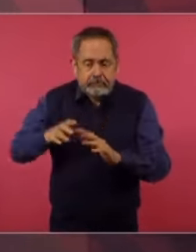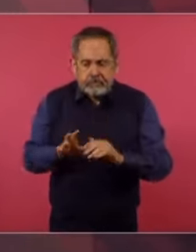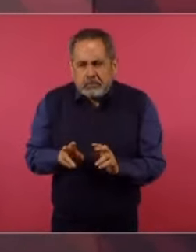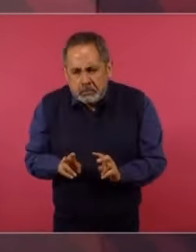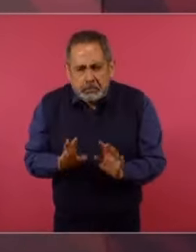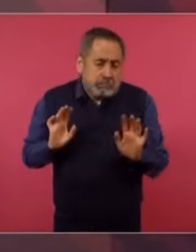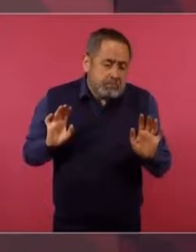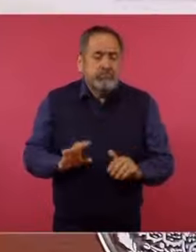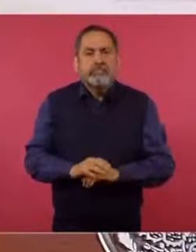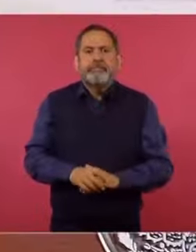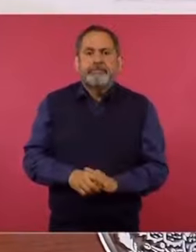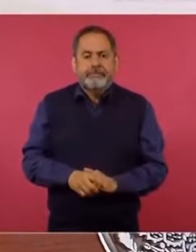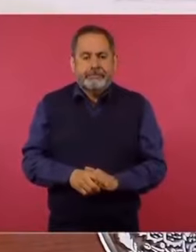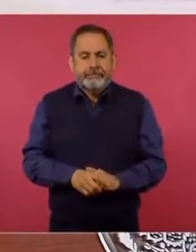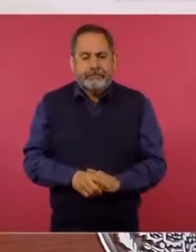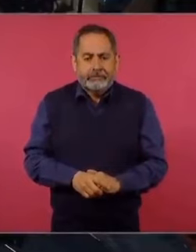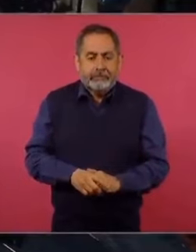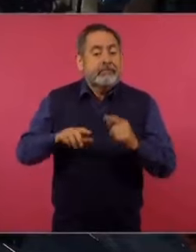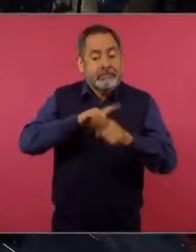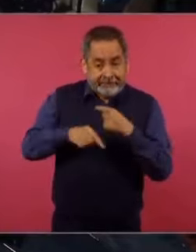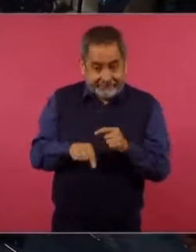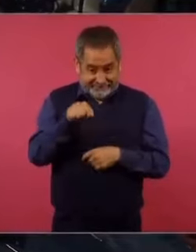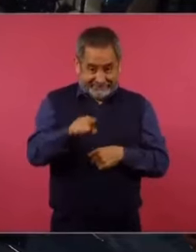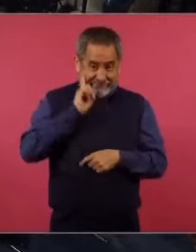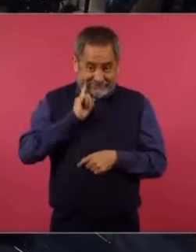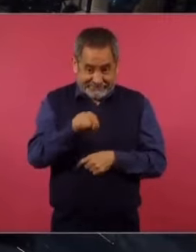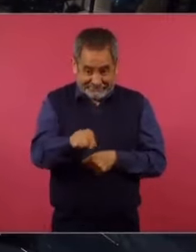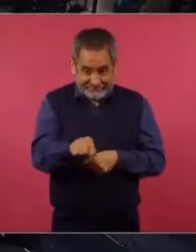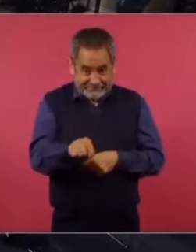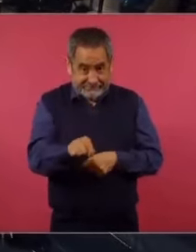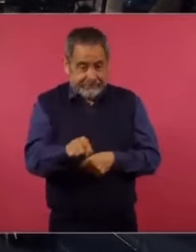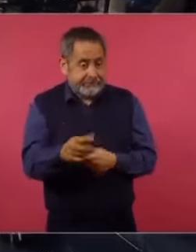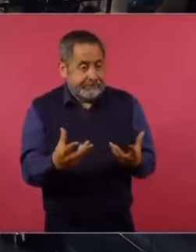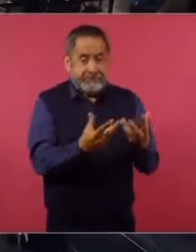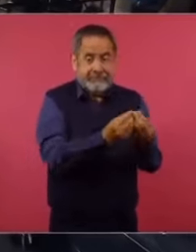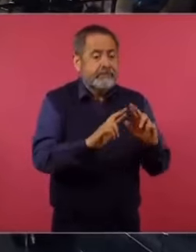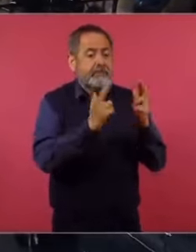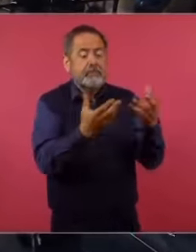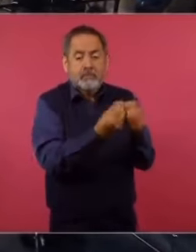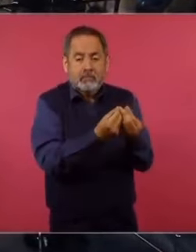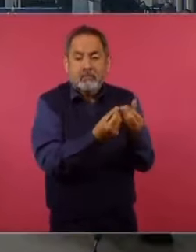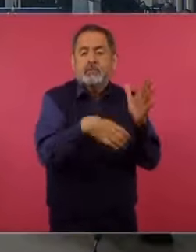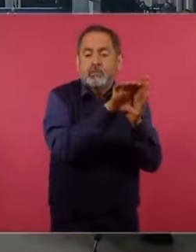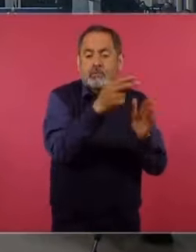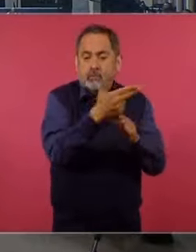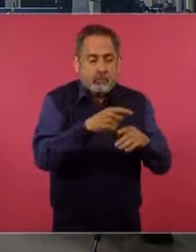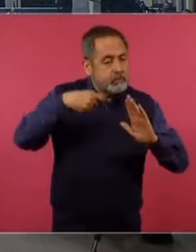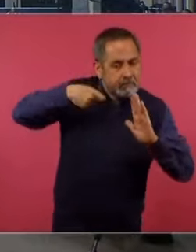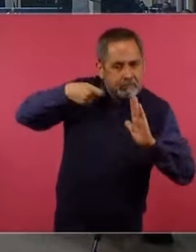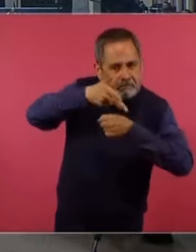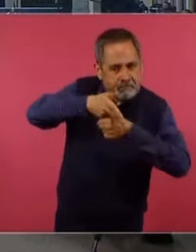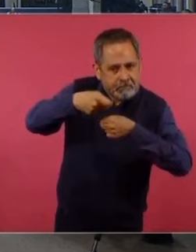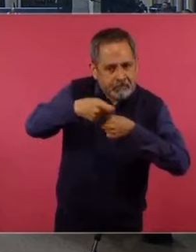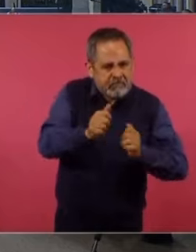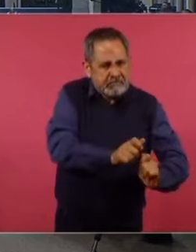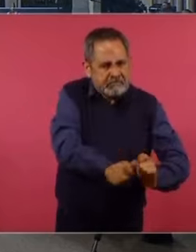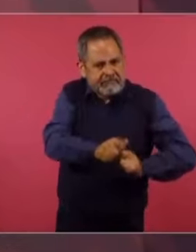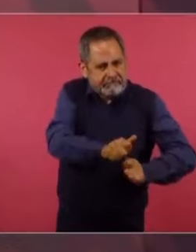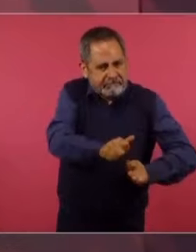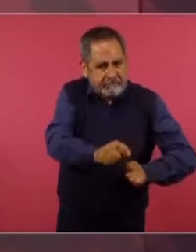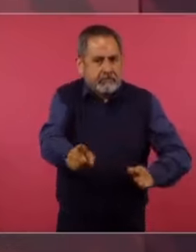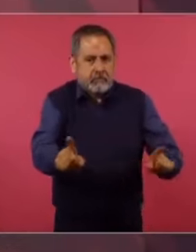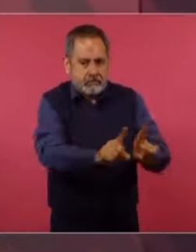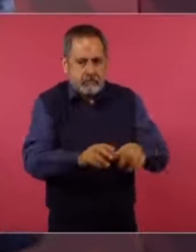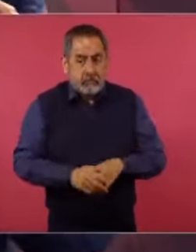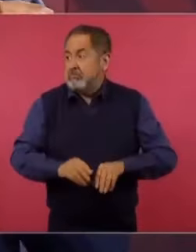luego la invitan a ella a una reunión, en un cuarto de un hotel, la filman recibiendo dinero.